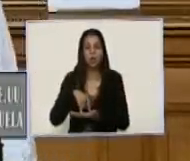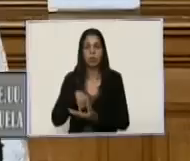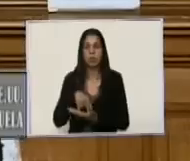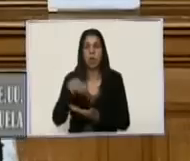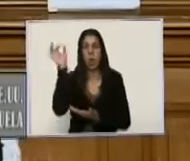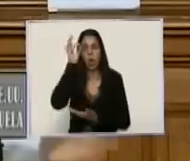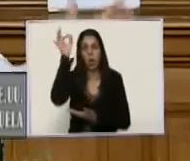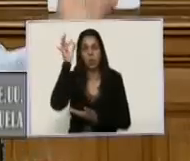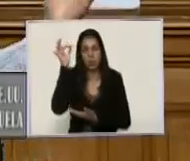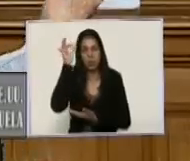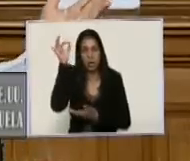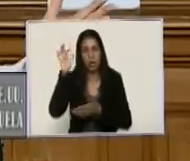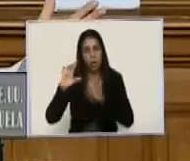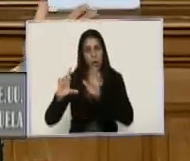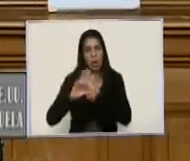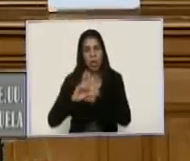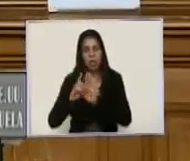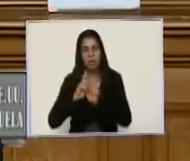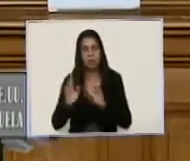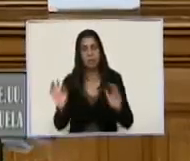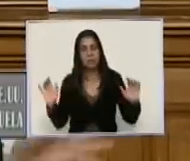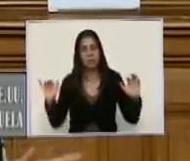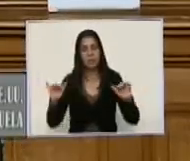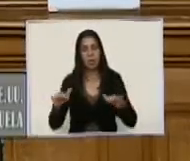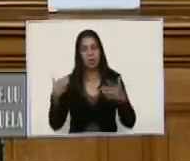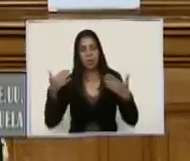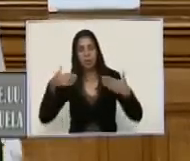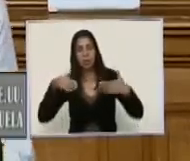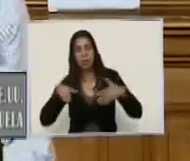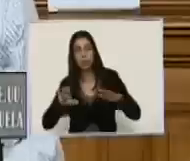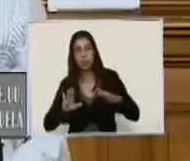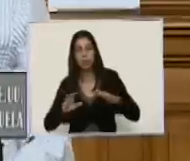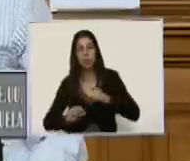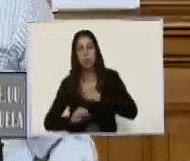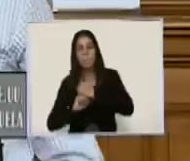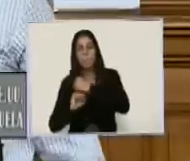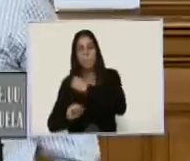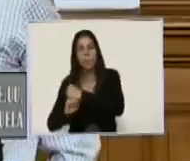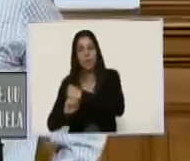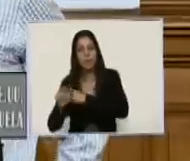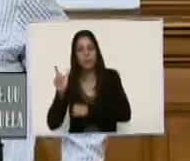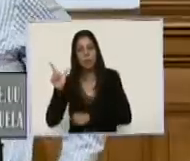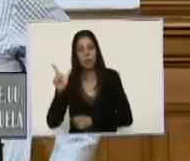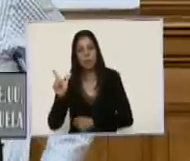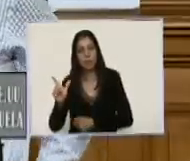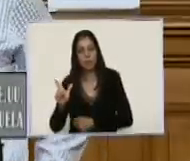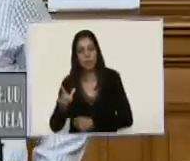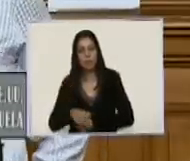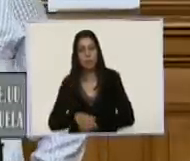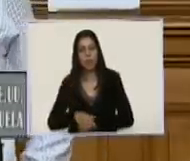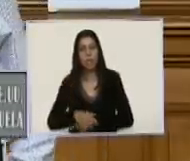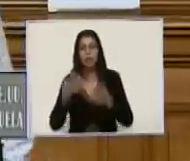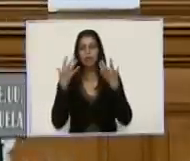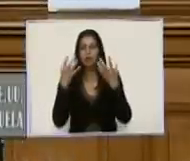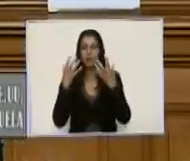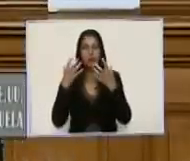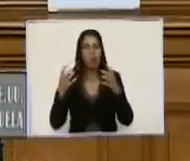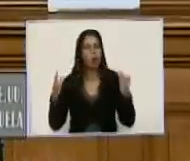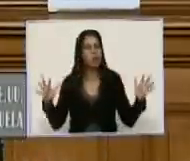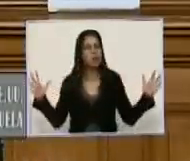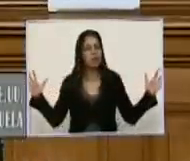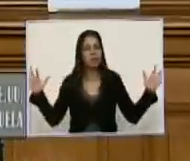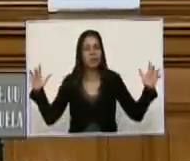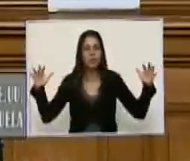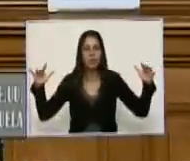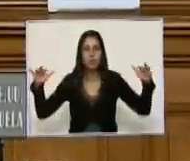Legislativo, que supuestamente eran los cuadros medios y de base, pero aquello se llenó de punta a punta.